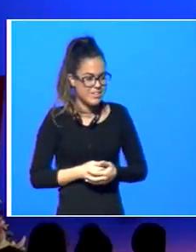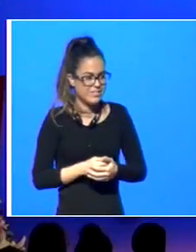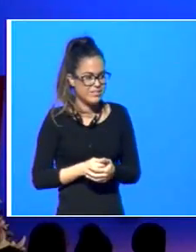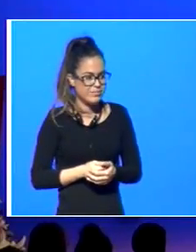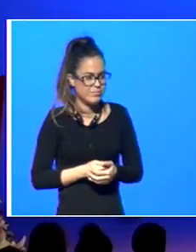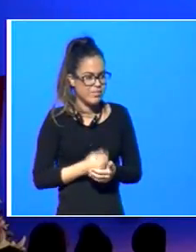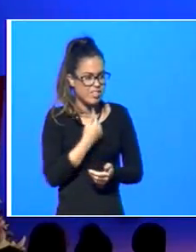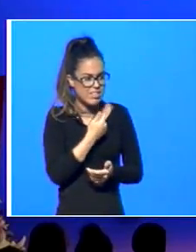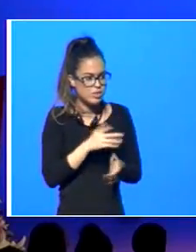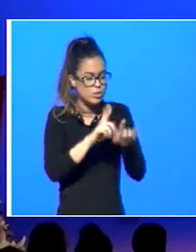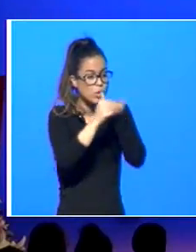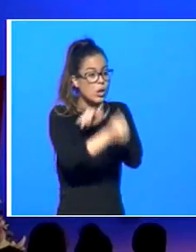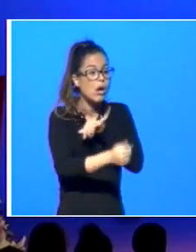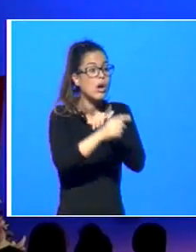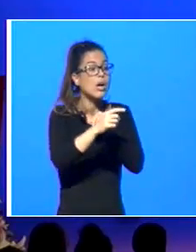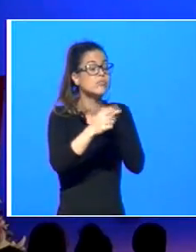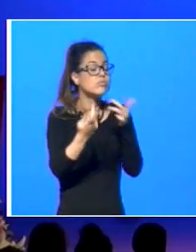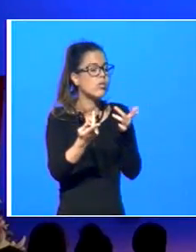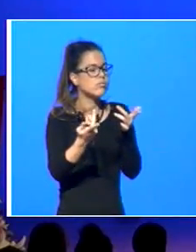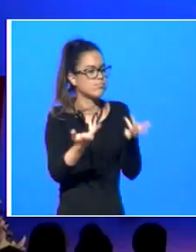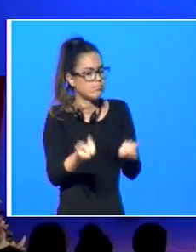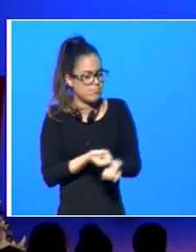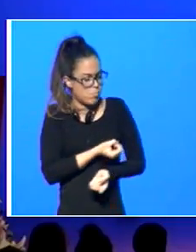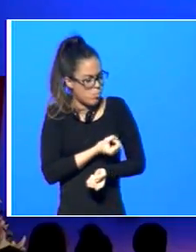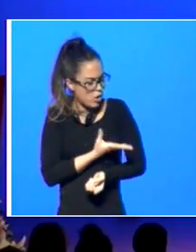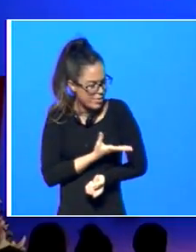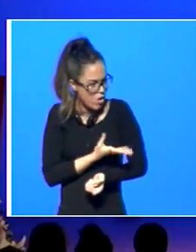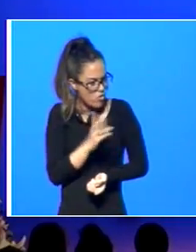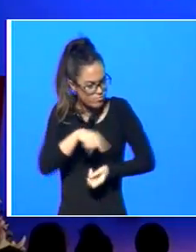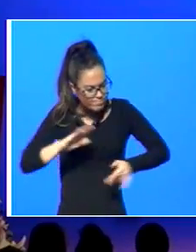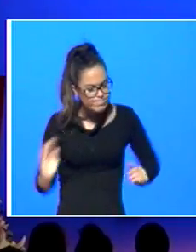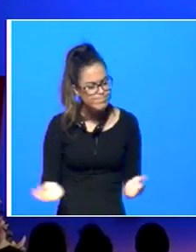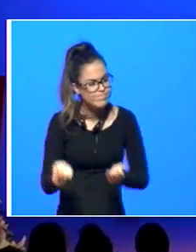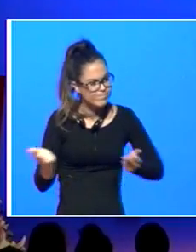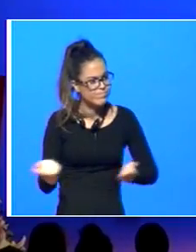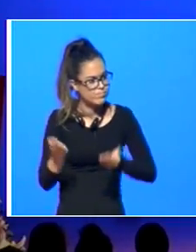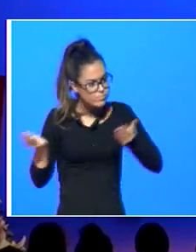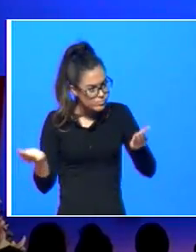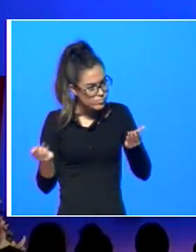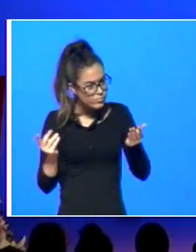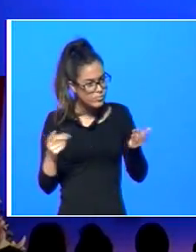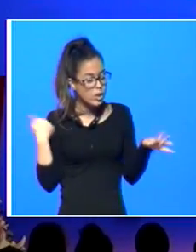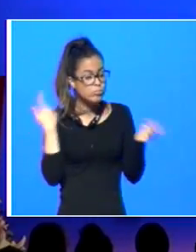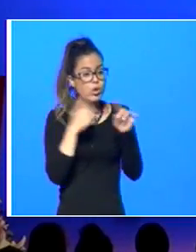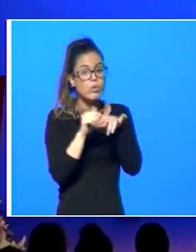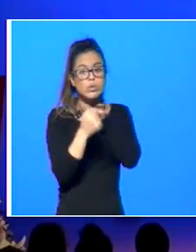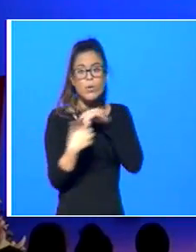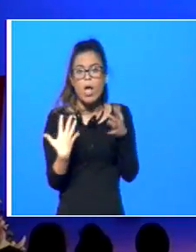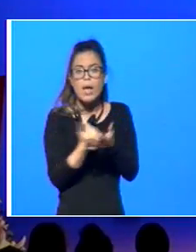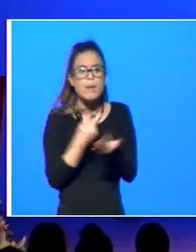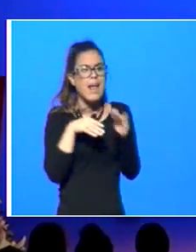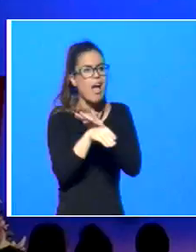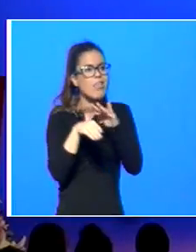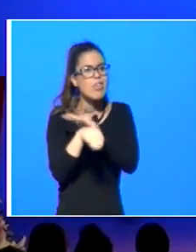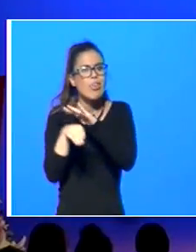Permitamos que tengan vocación, permitamos, promovamos la vocación del alumno, pero ayudándoles a que puedan acceder a otras cosas, porque